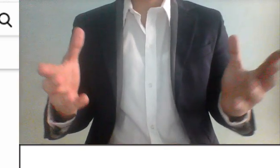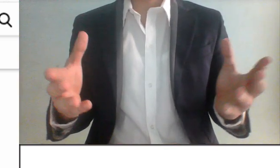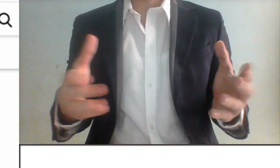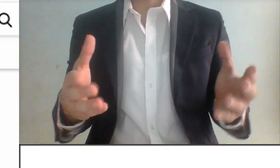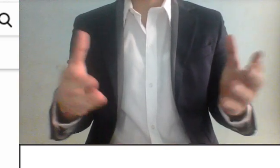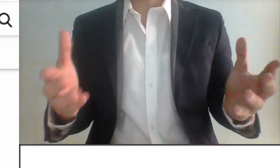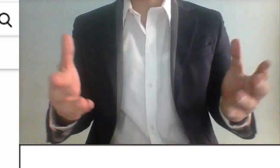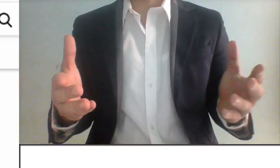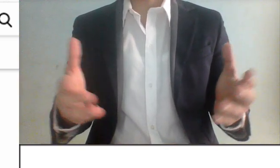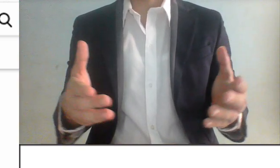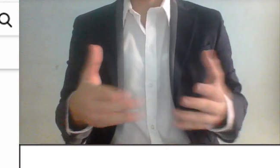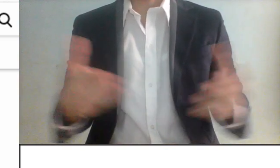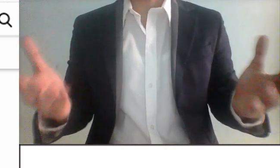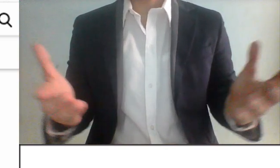justamente este tipo de cosas